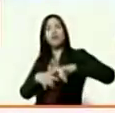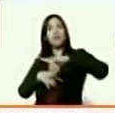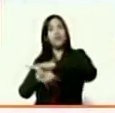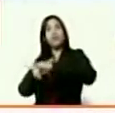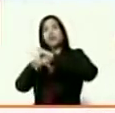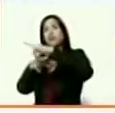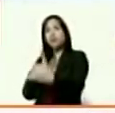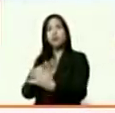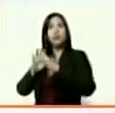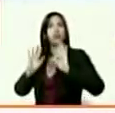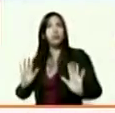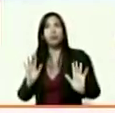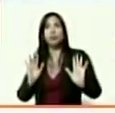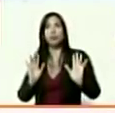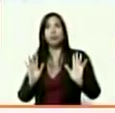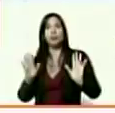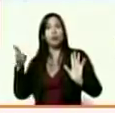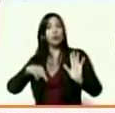Es así.